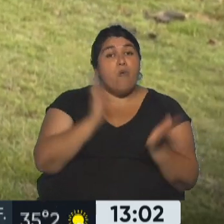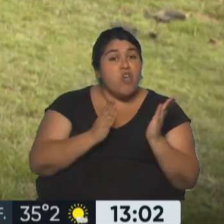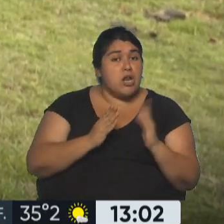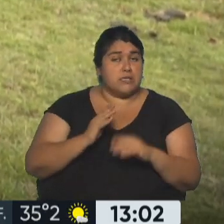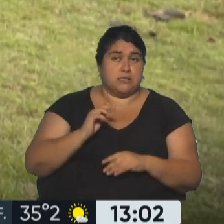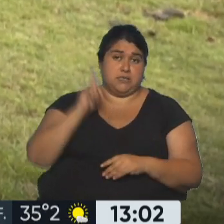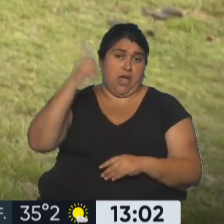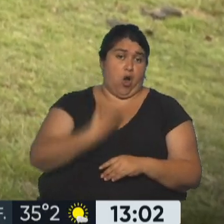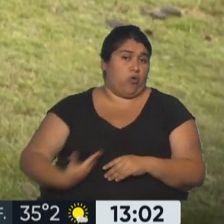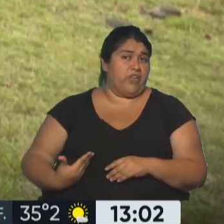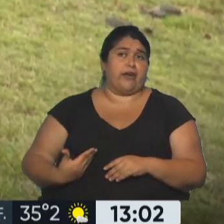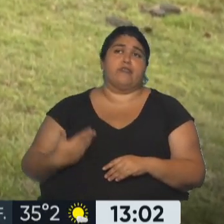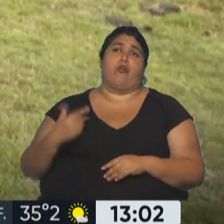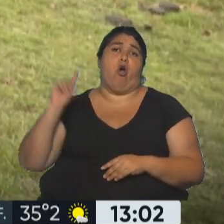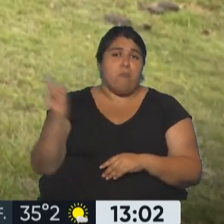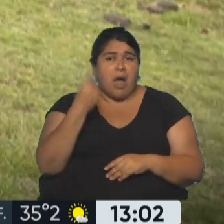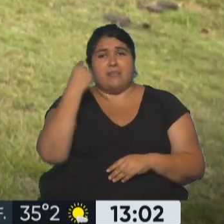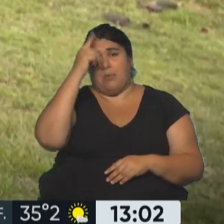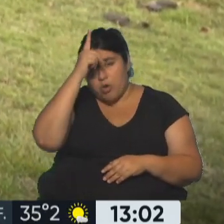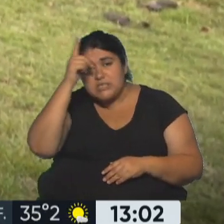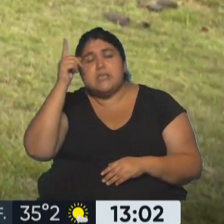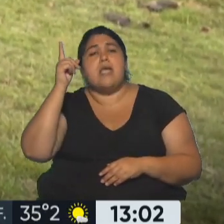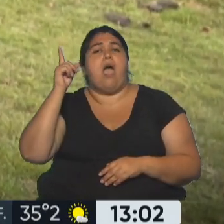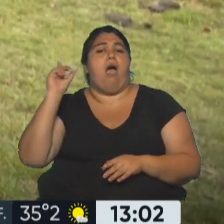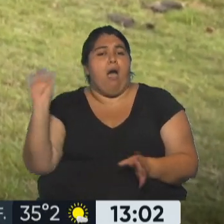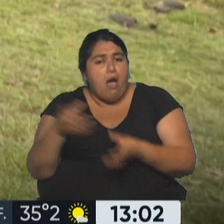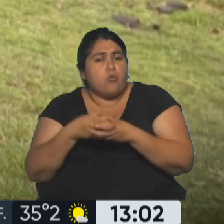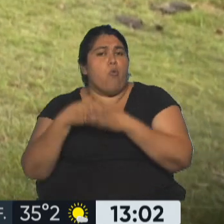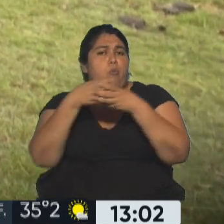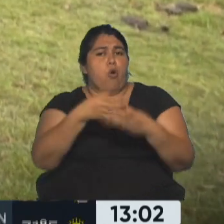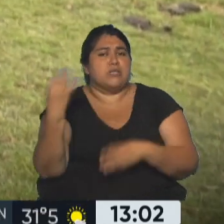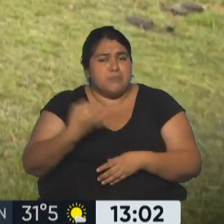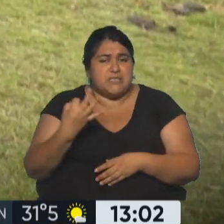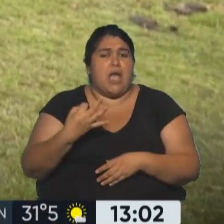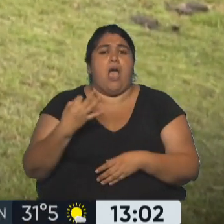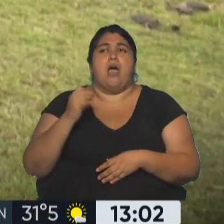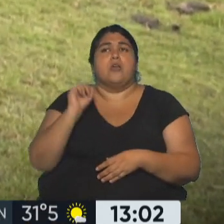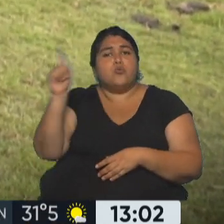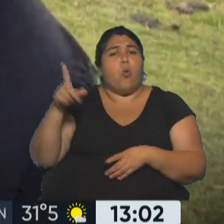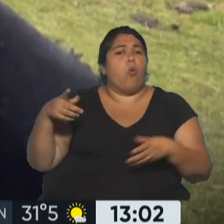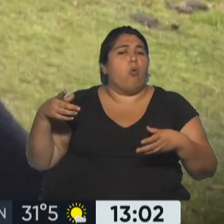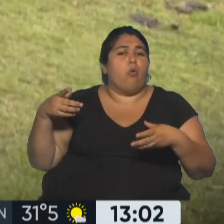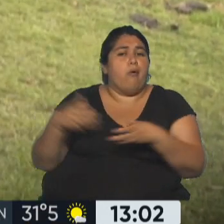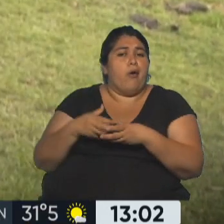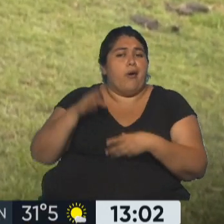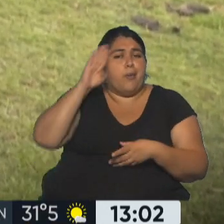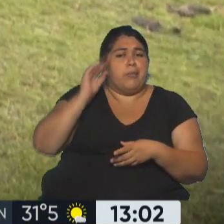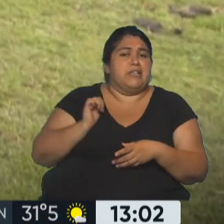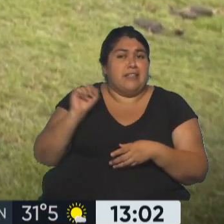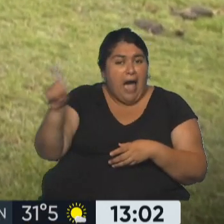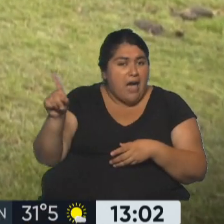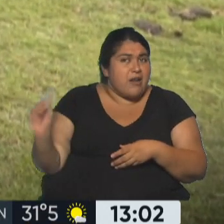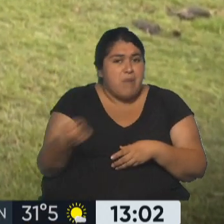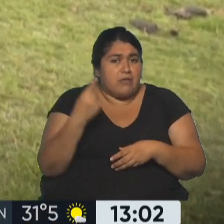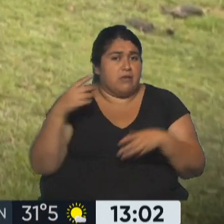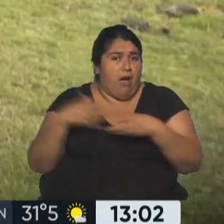trae el gobierno con sus milicos, con sus pacos, con sus fuerzas especiales, con su rama armada